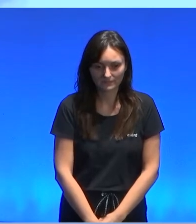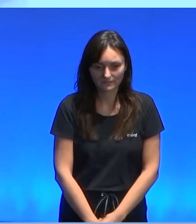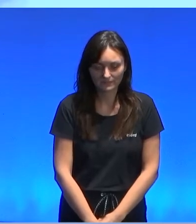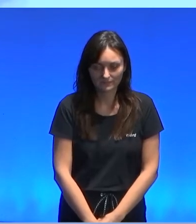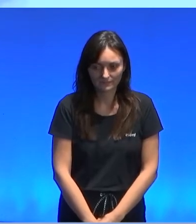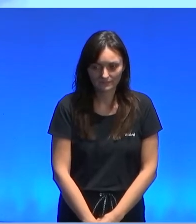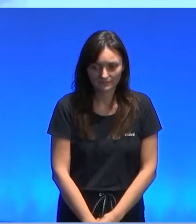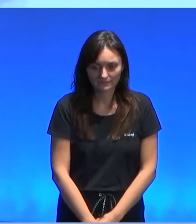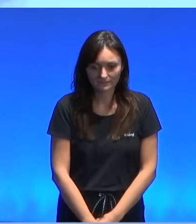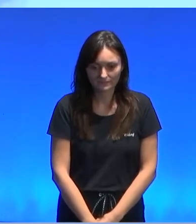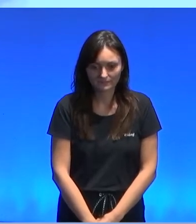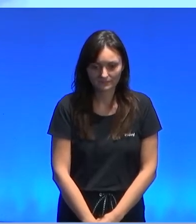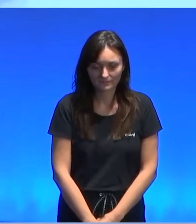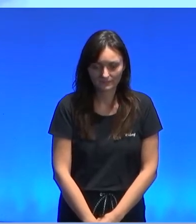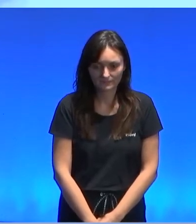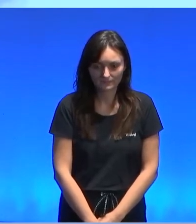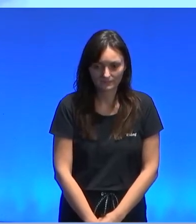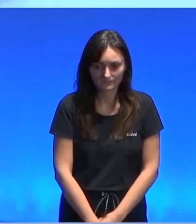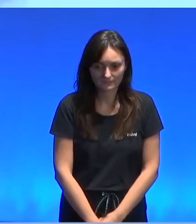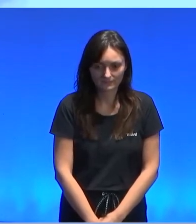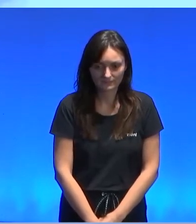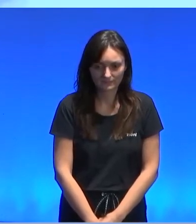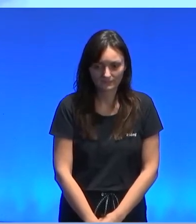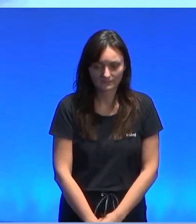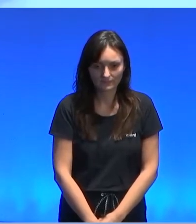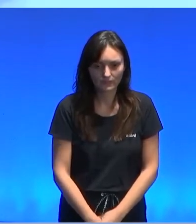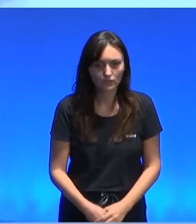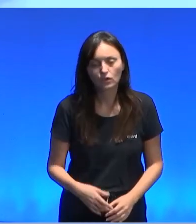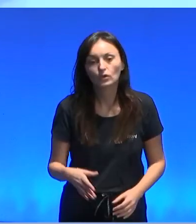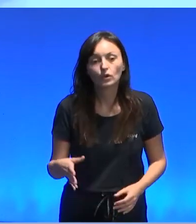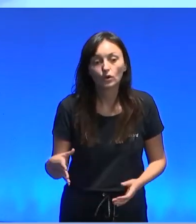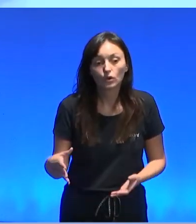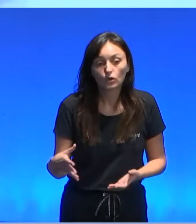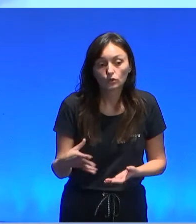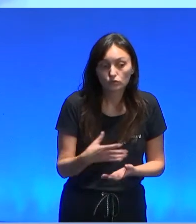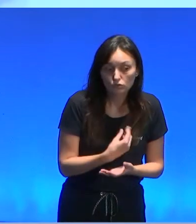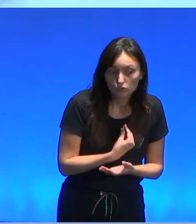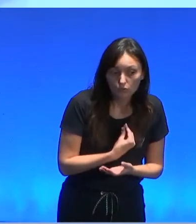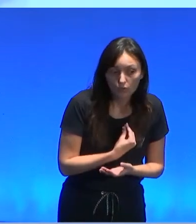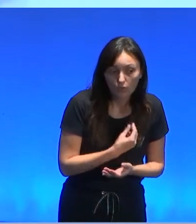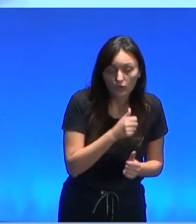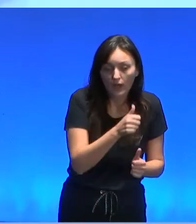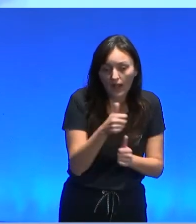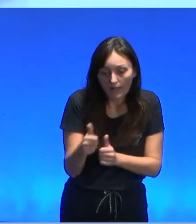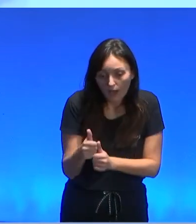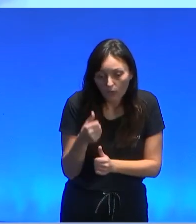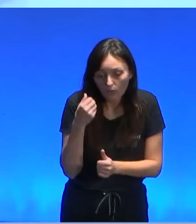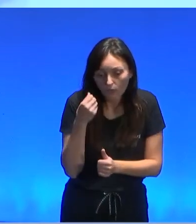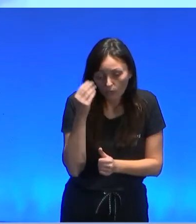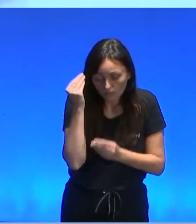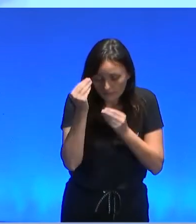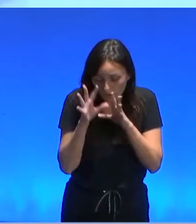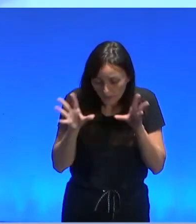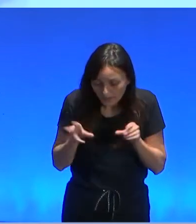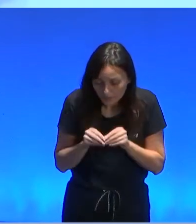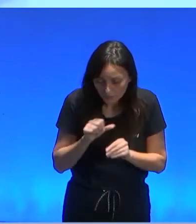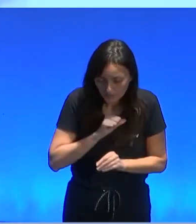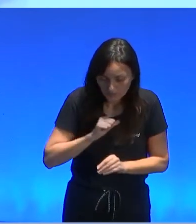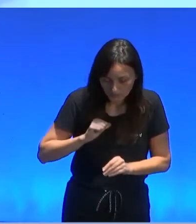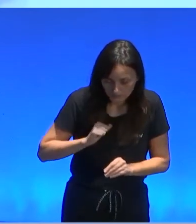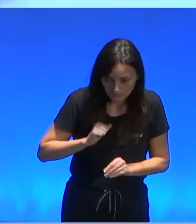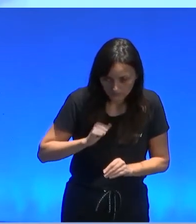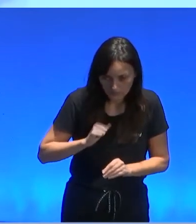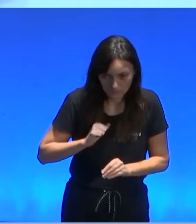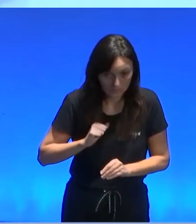Bueno, yo creo que todo el mundo habremos hecho cada uno nuestro resumen interno, pero yo ya decía al principio que hablaba